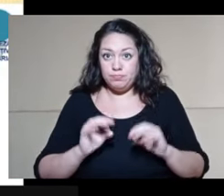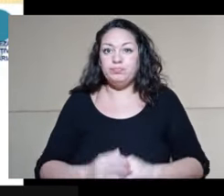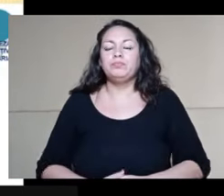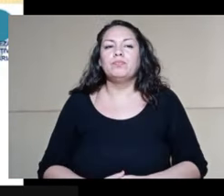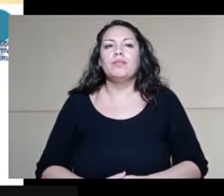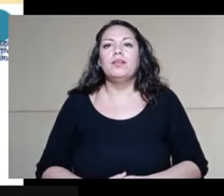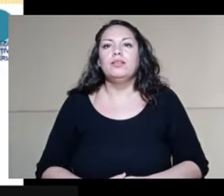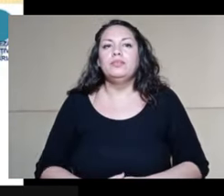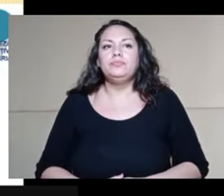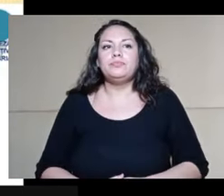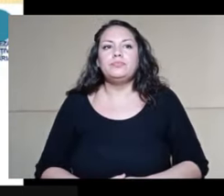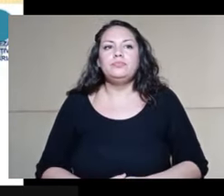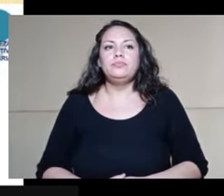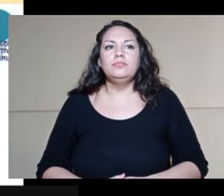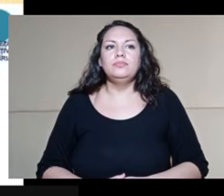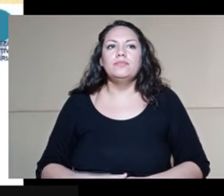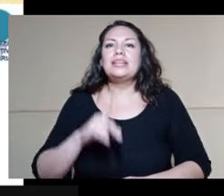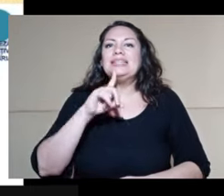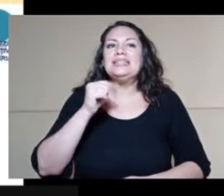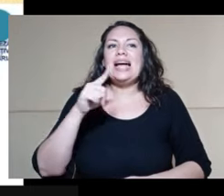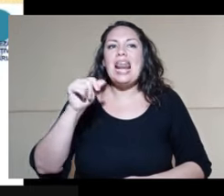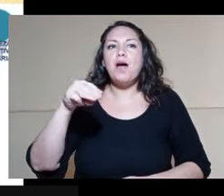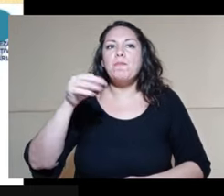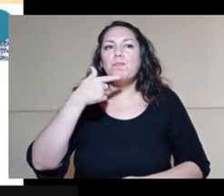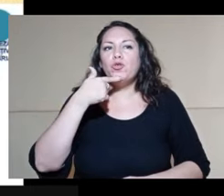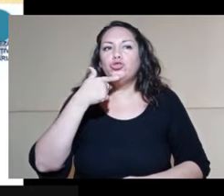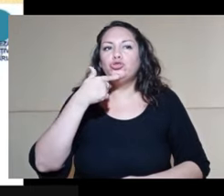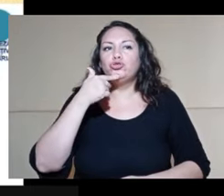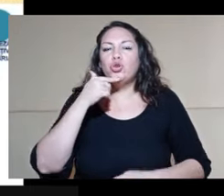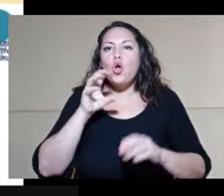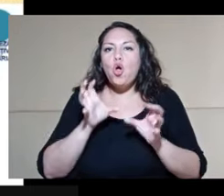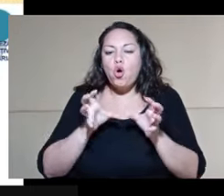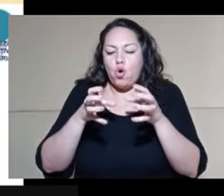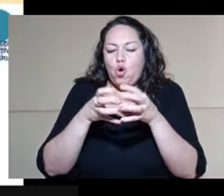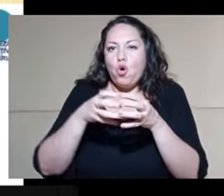auditiva. Y acá van a núcleos talámicos